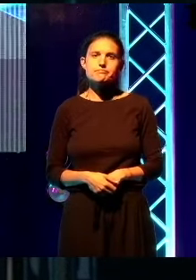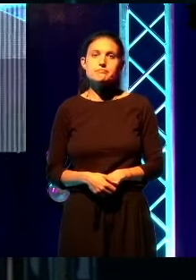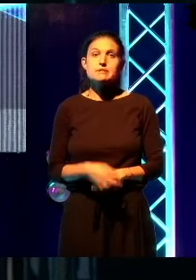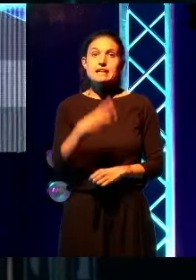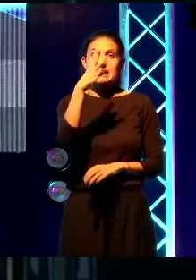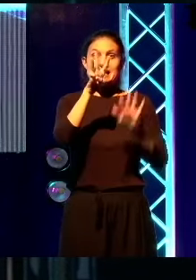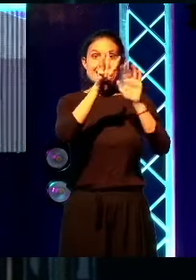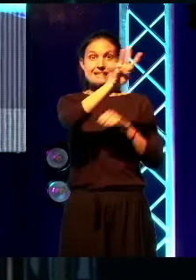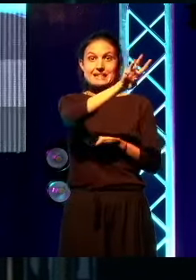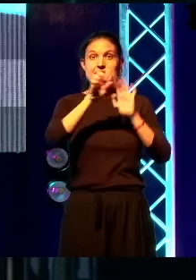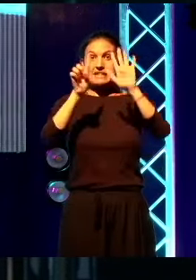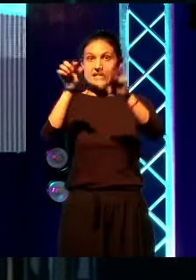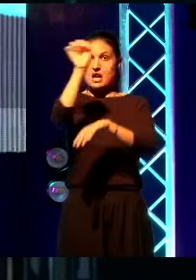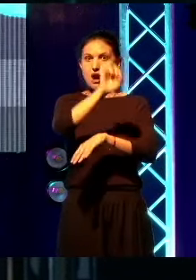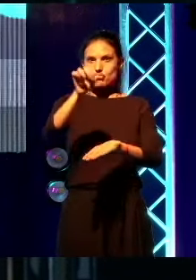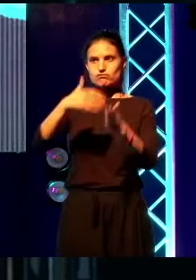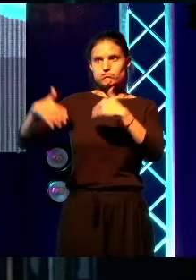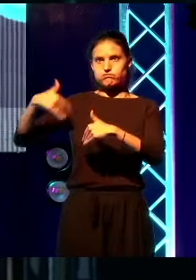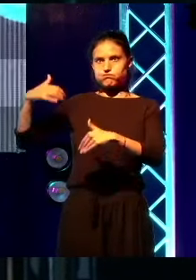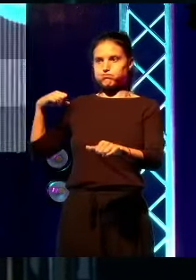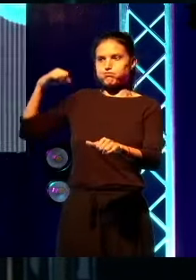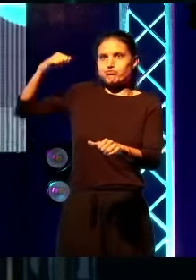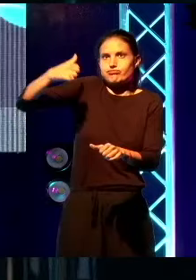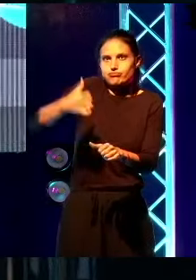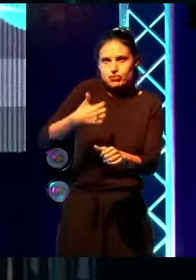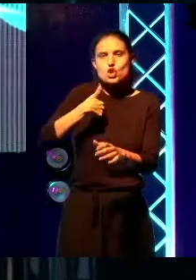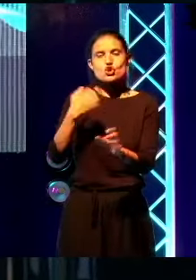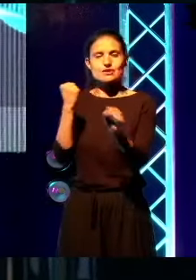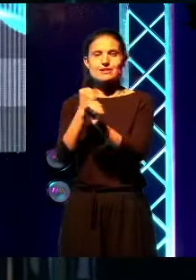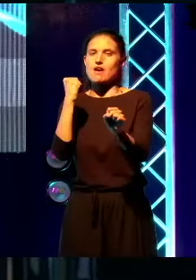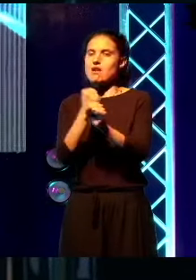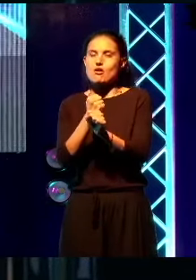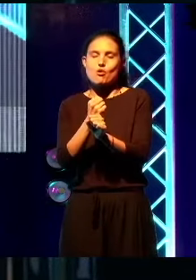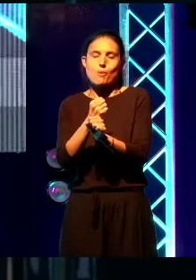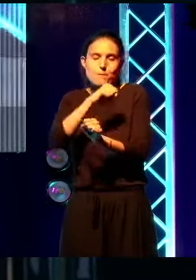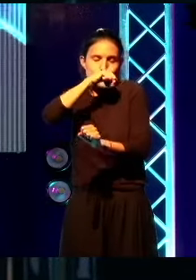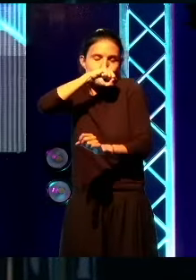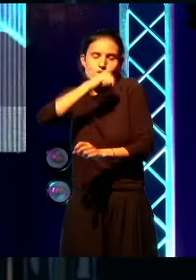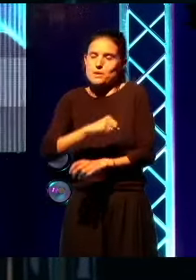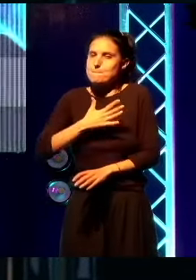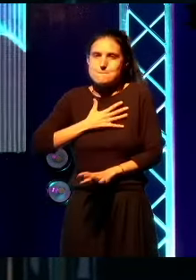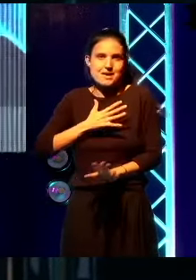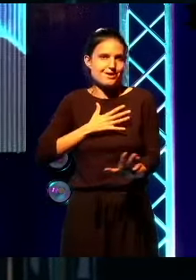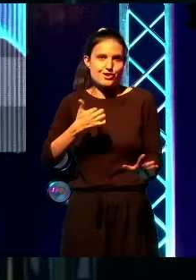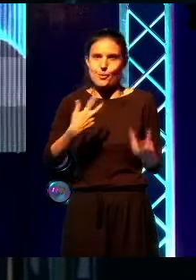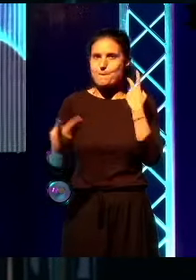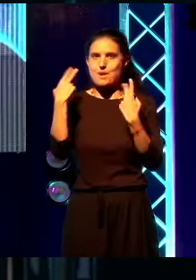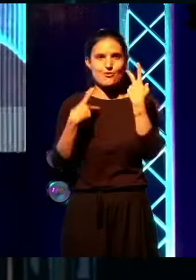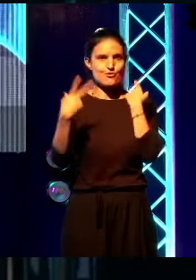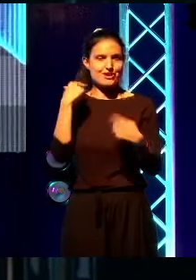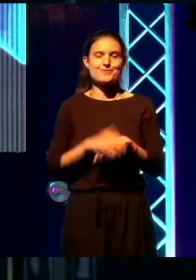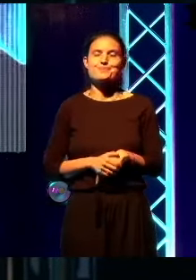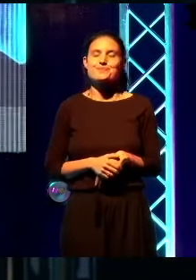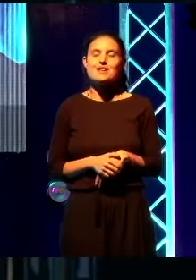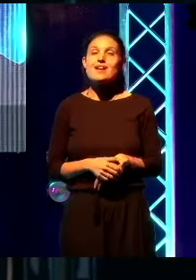Hace 36 años que llevo dedicándome a lo que siempre quise ser, peluquero. He